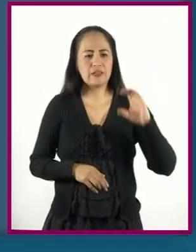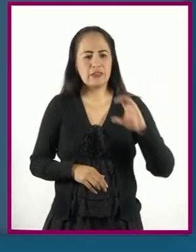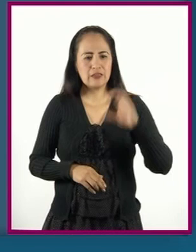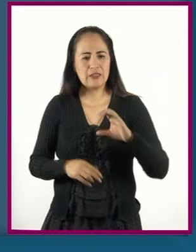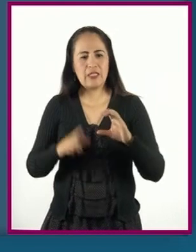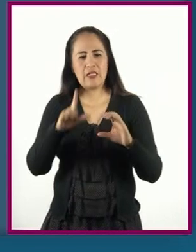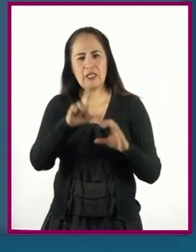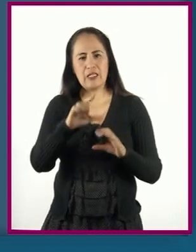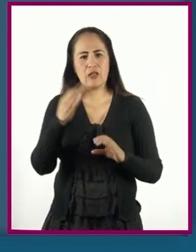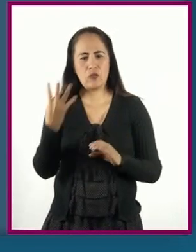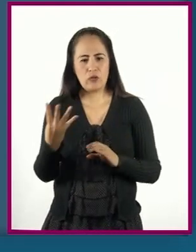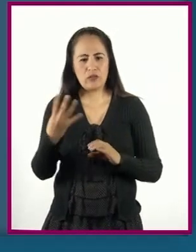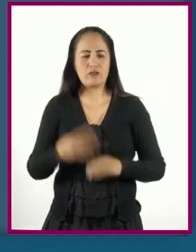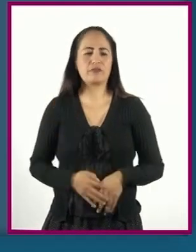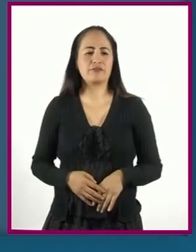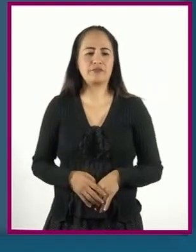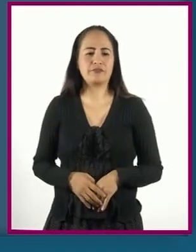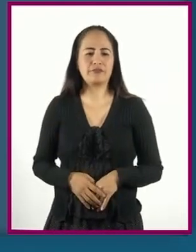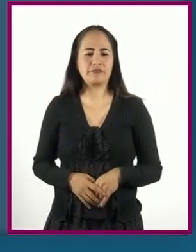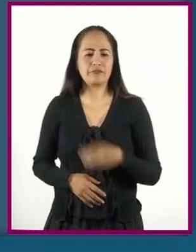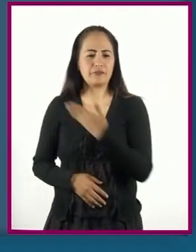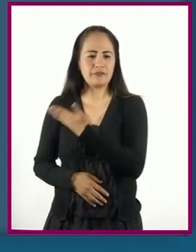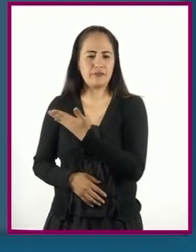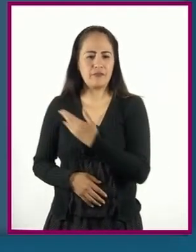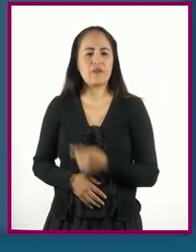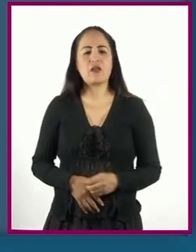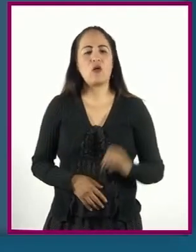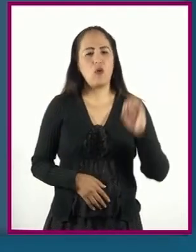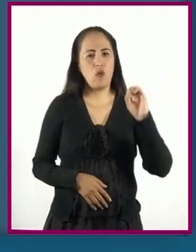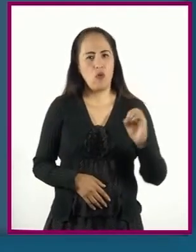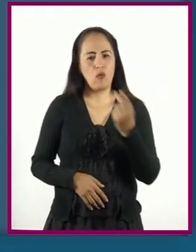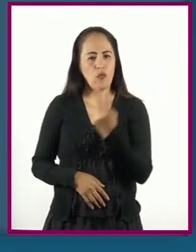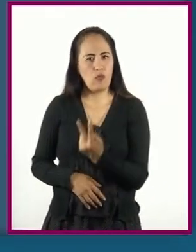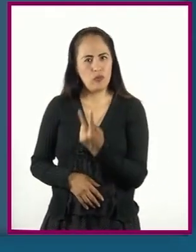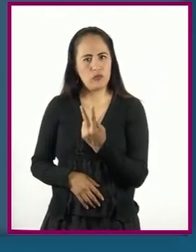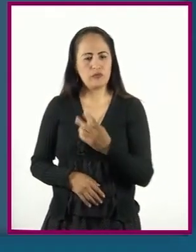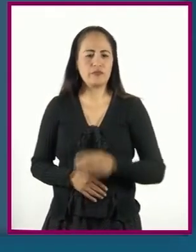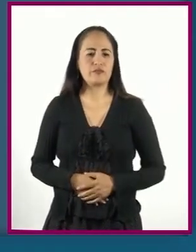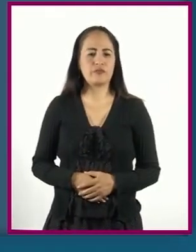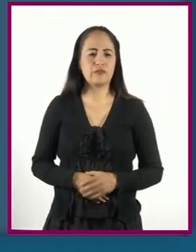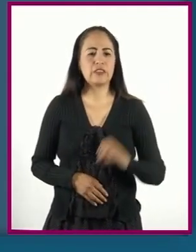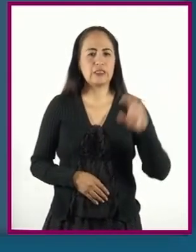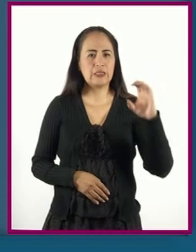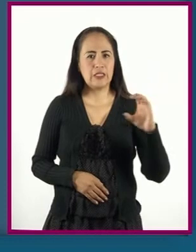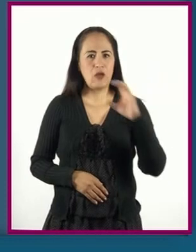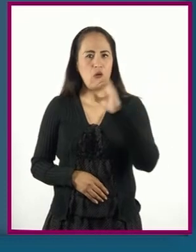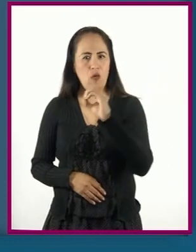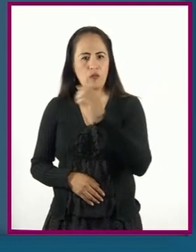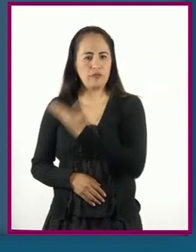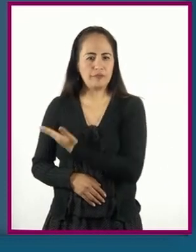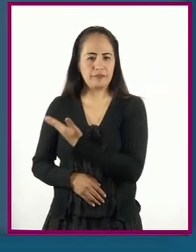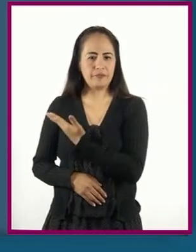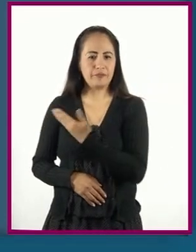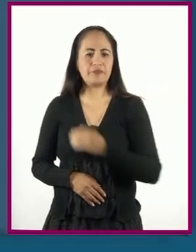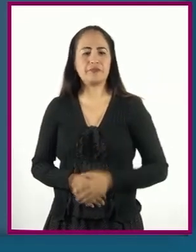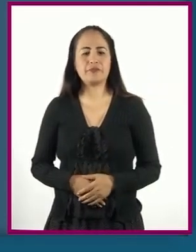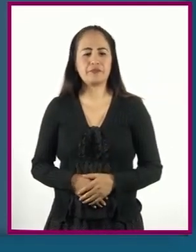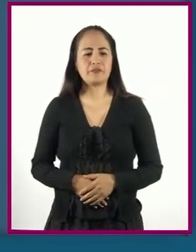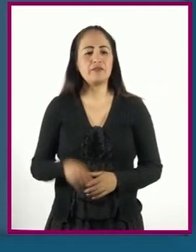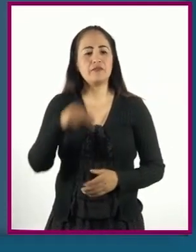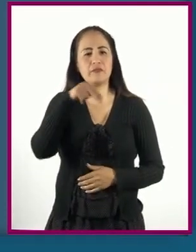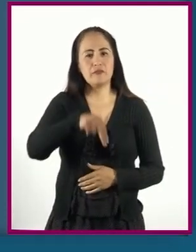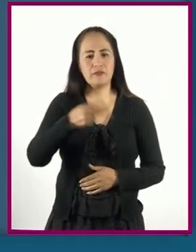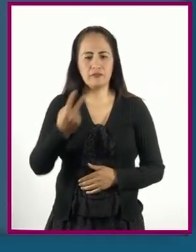CCl4, tetracloruro de carbono. O2, oxígeno molecular. CO, monóxido de carbono.